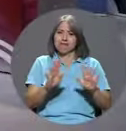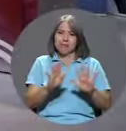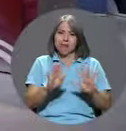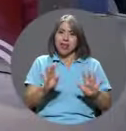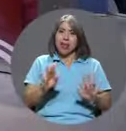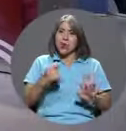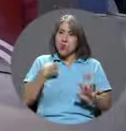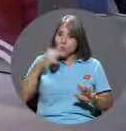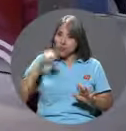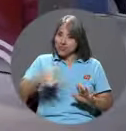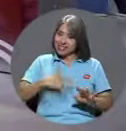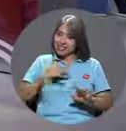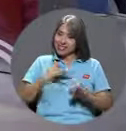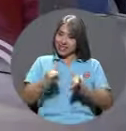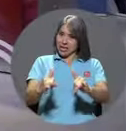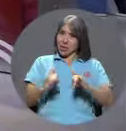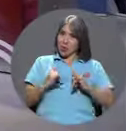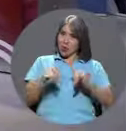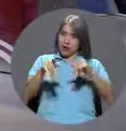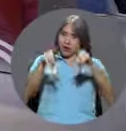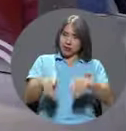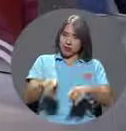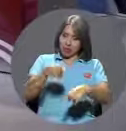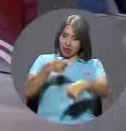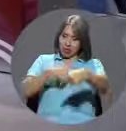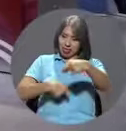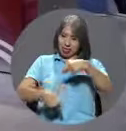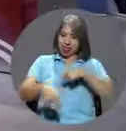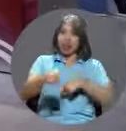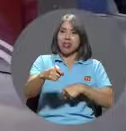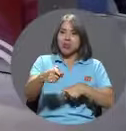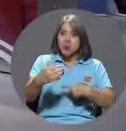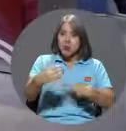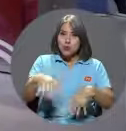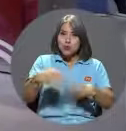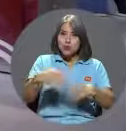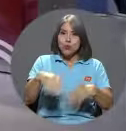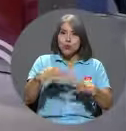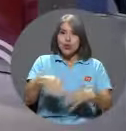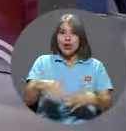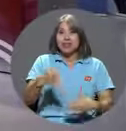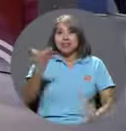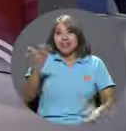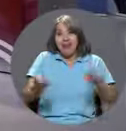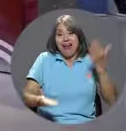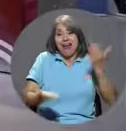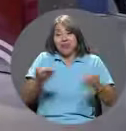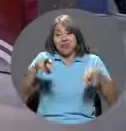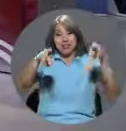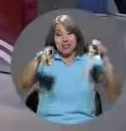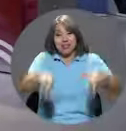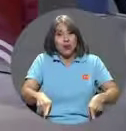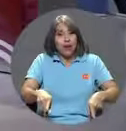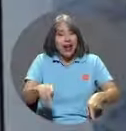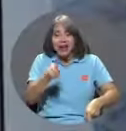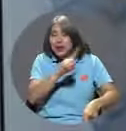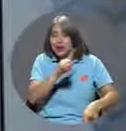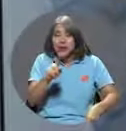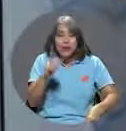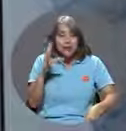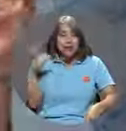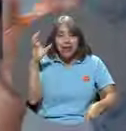Hay que ponerse en los zapatos de la persona. No llega a un punto en que probablemente no tiene ni siquiera esa claridad de